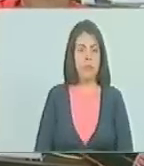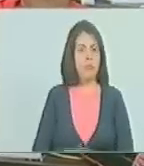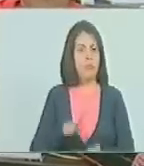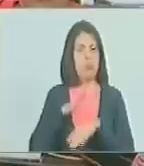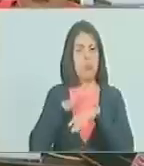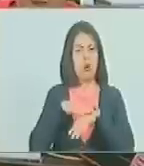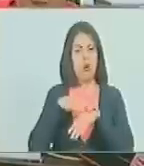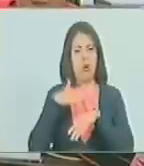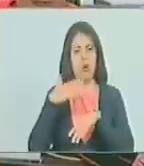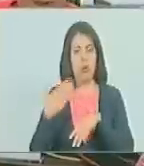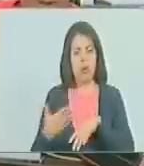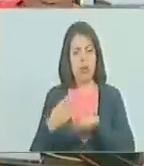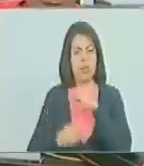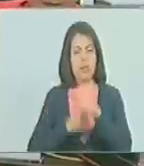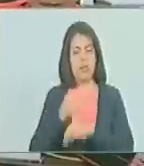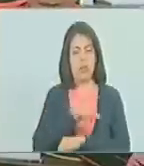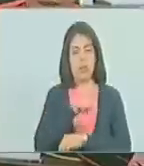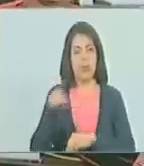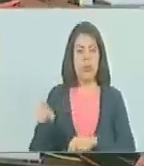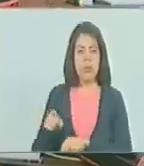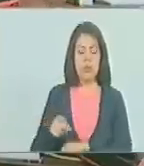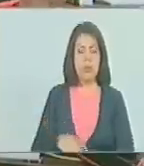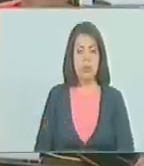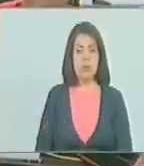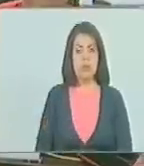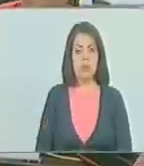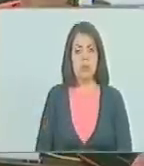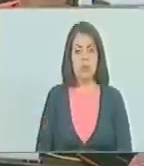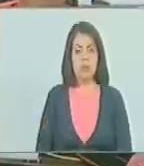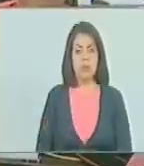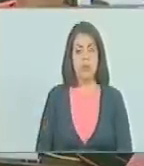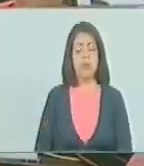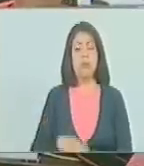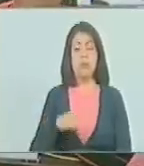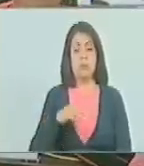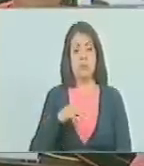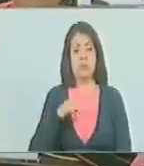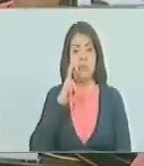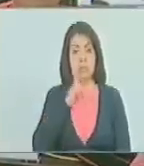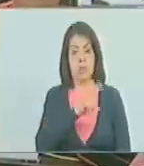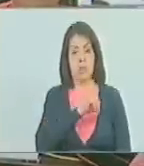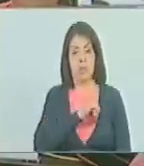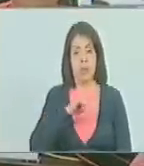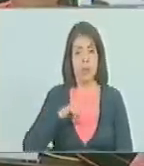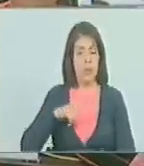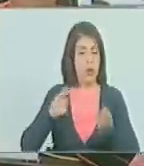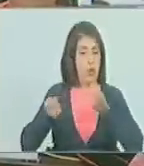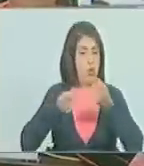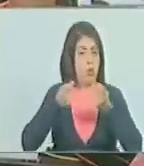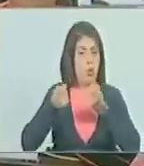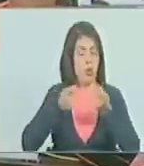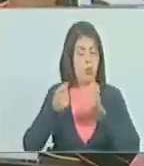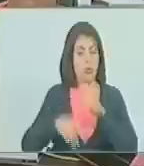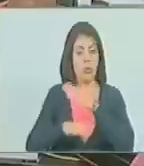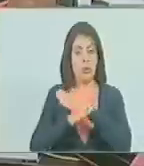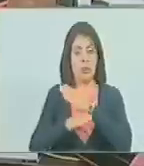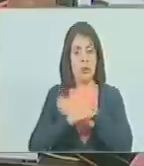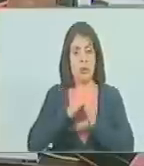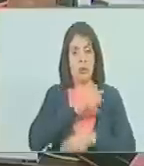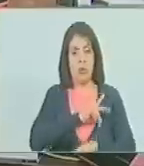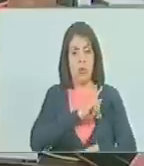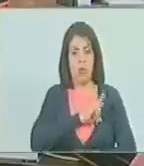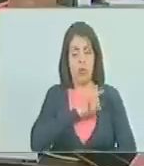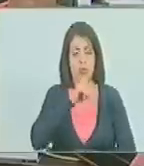razón fundamental es la visión privatizadora de quienes dominan aún la